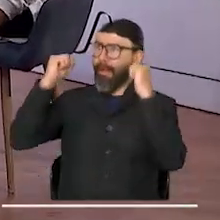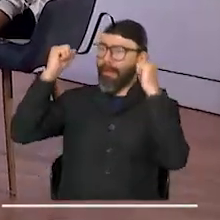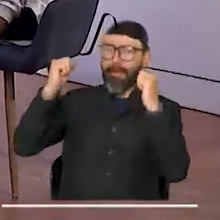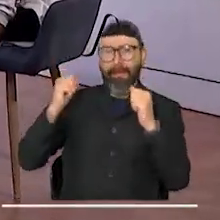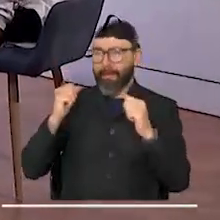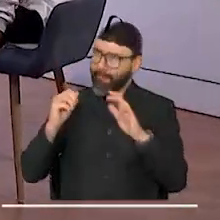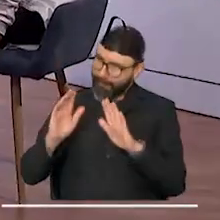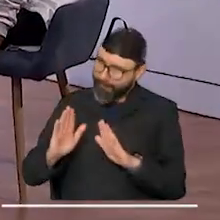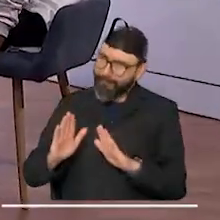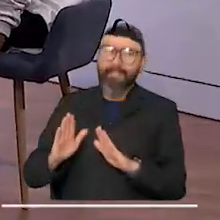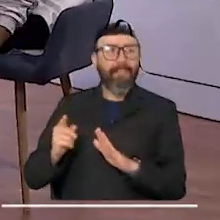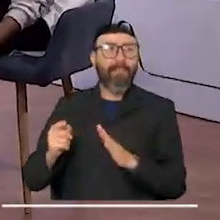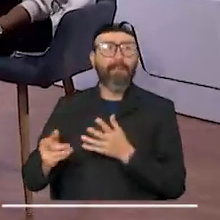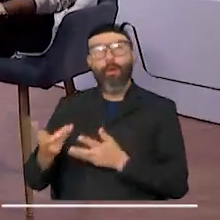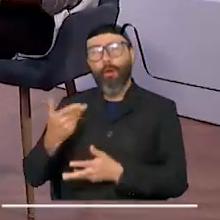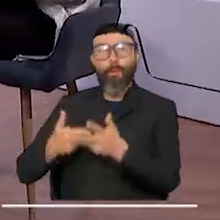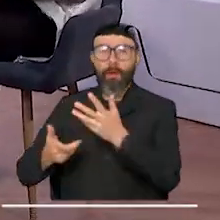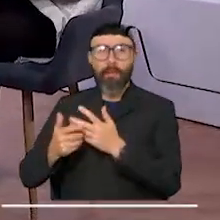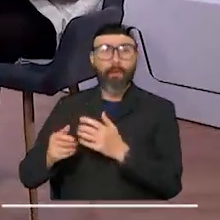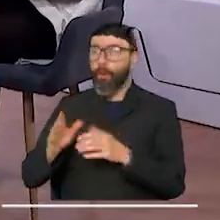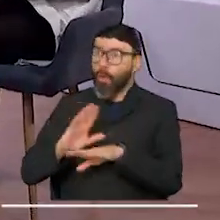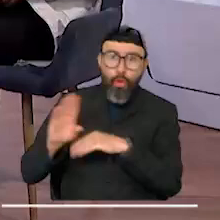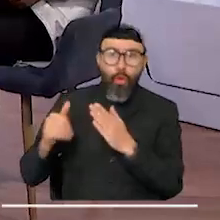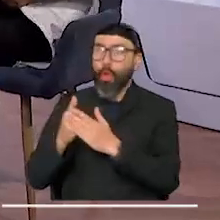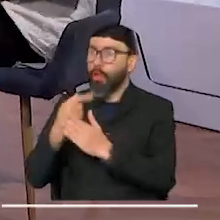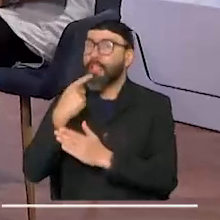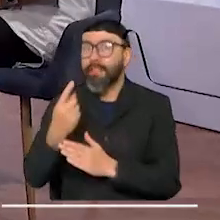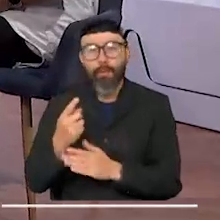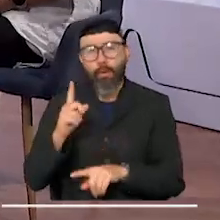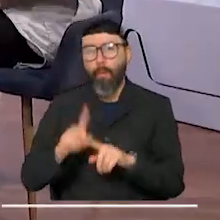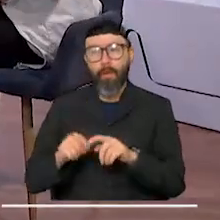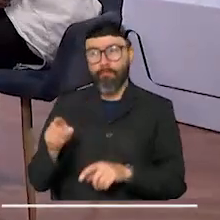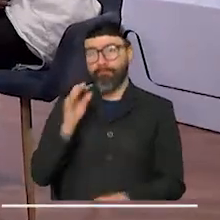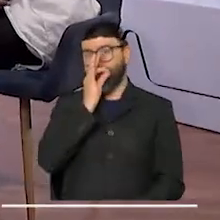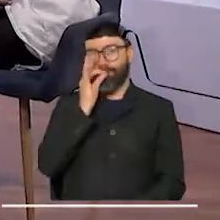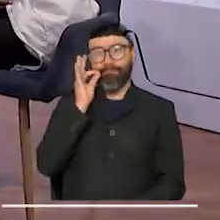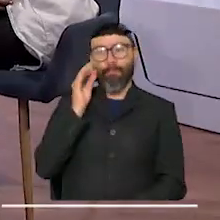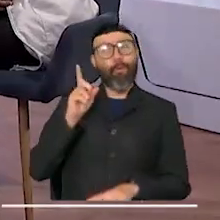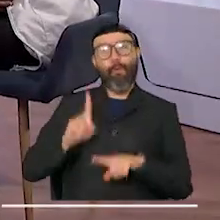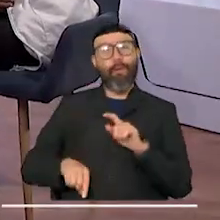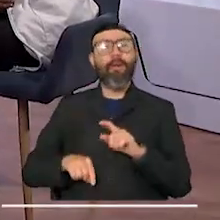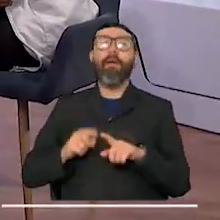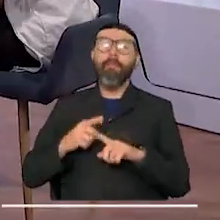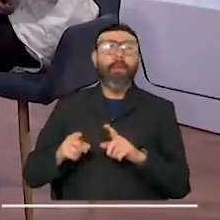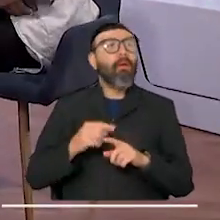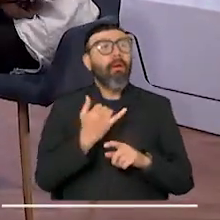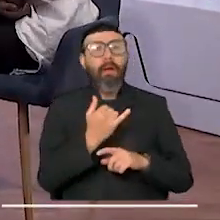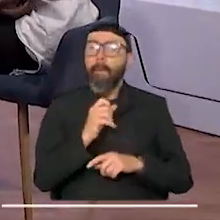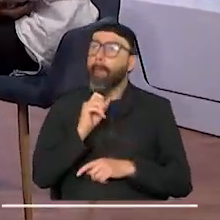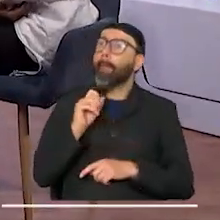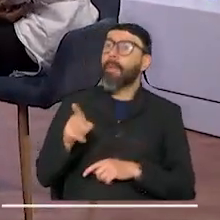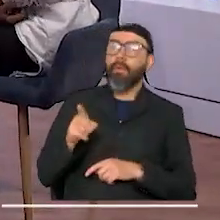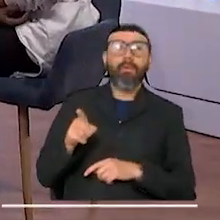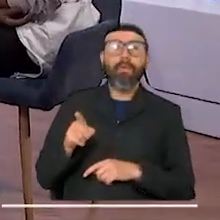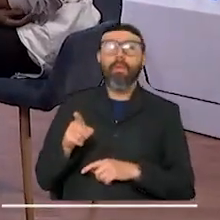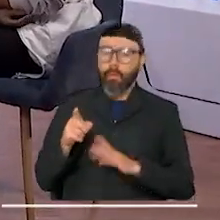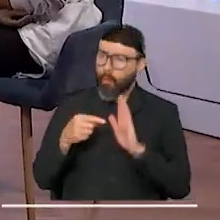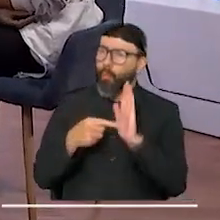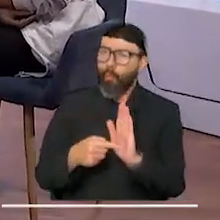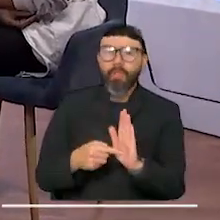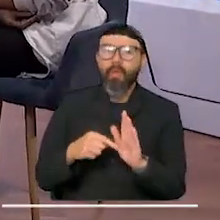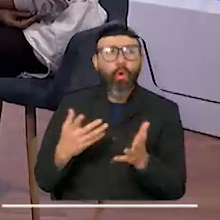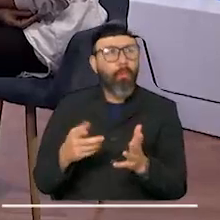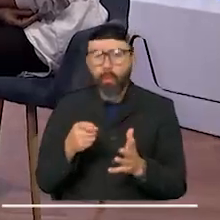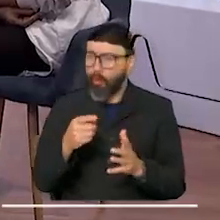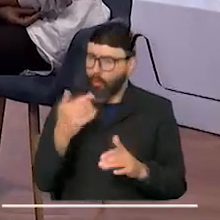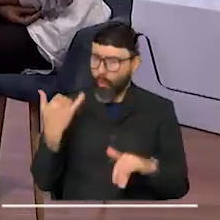estaban compartiendo no puedo decir todo también por cuestión de privacidad pero nos están preguntando que que se muestre cómo funciona este